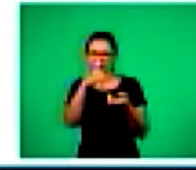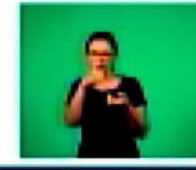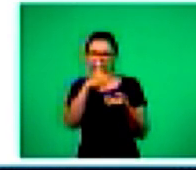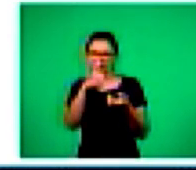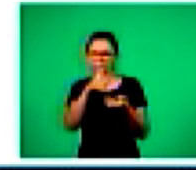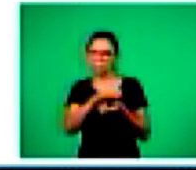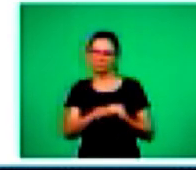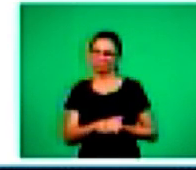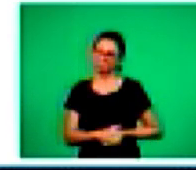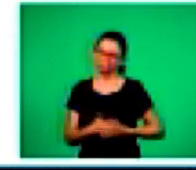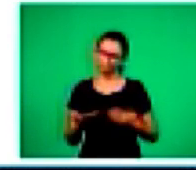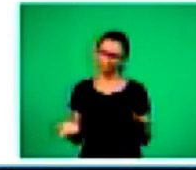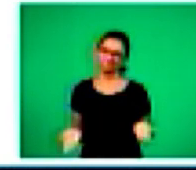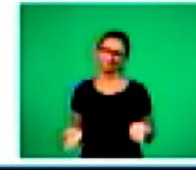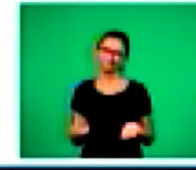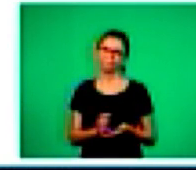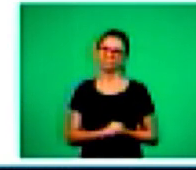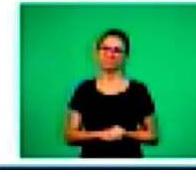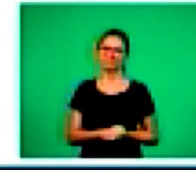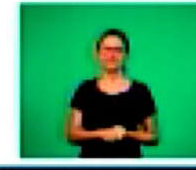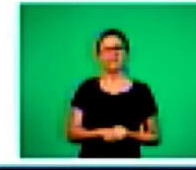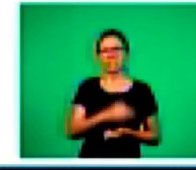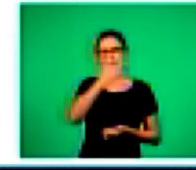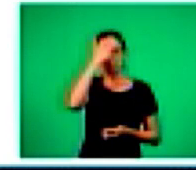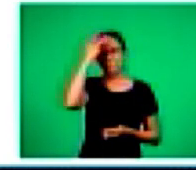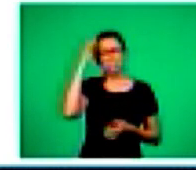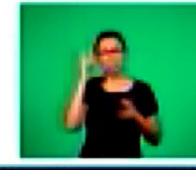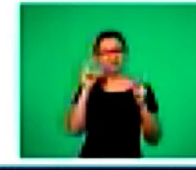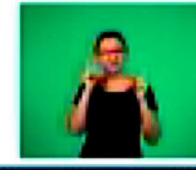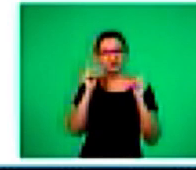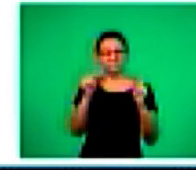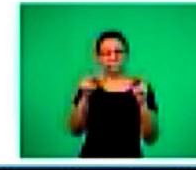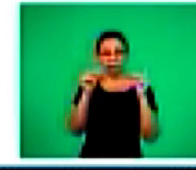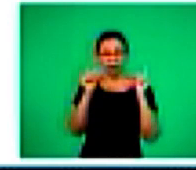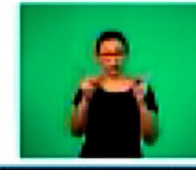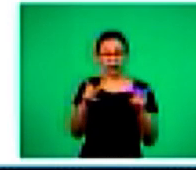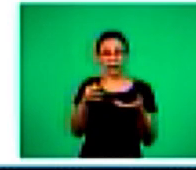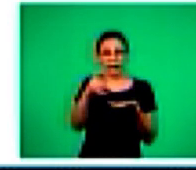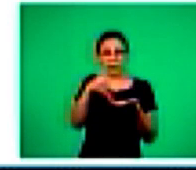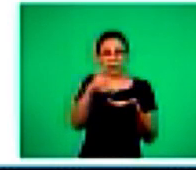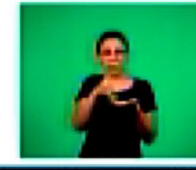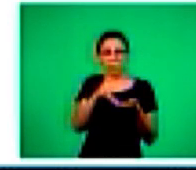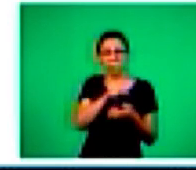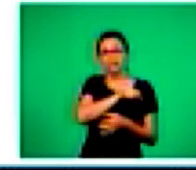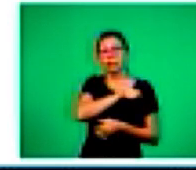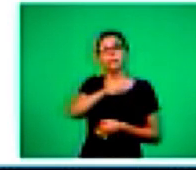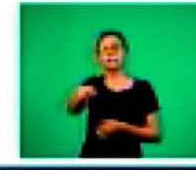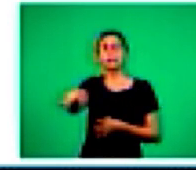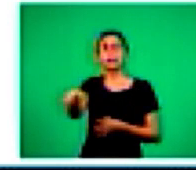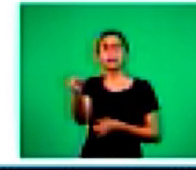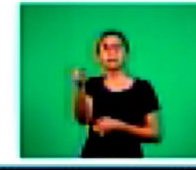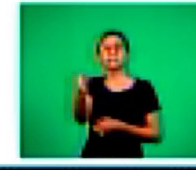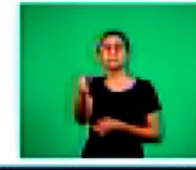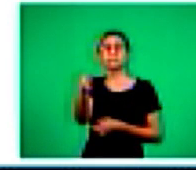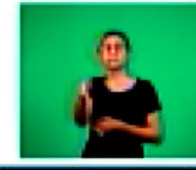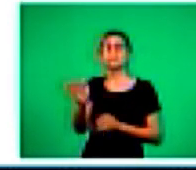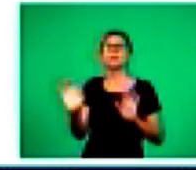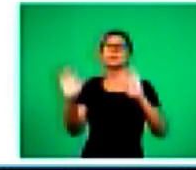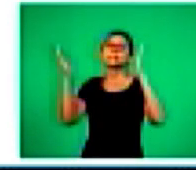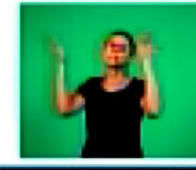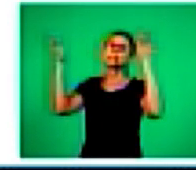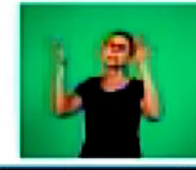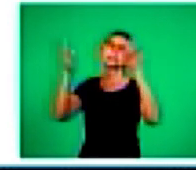vendía estaba en la fiesta ciertamente en las bodas y en quinto lugar tenían todo